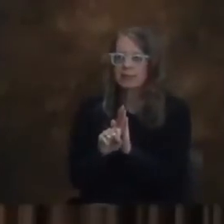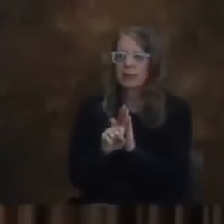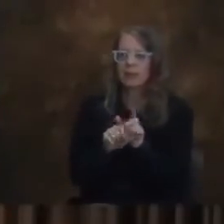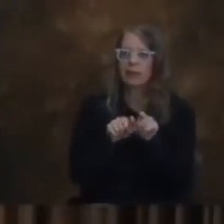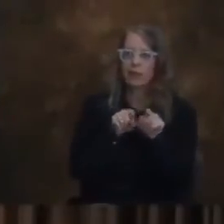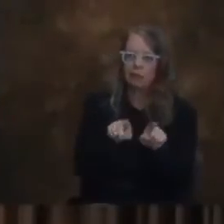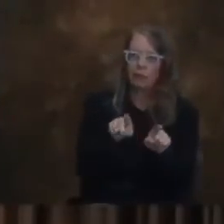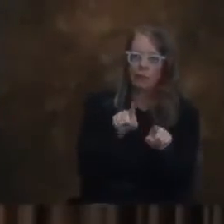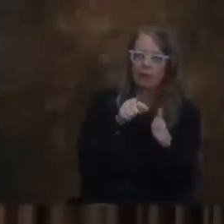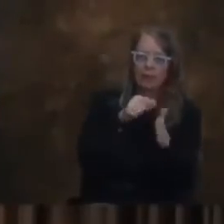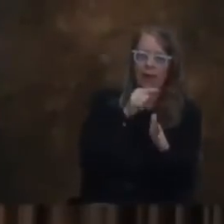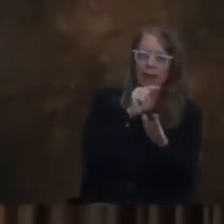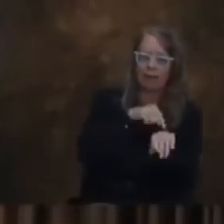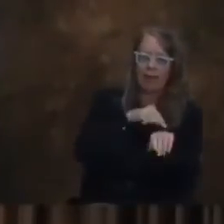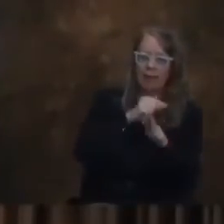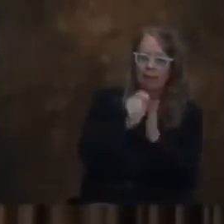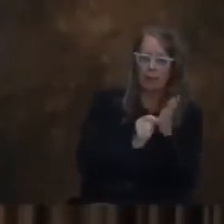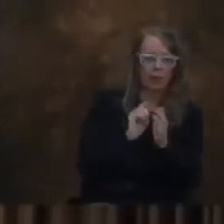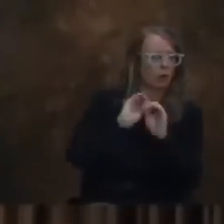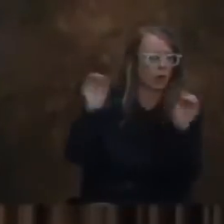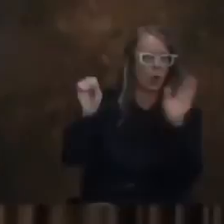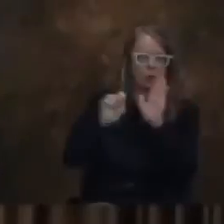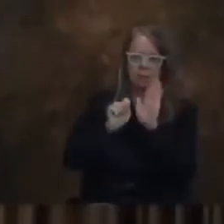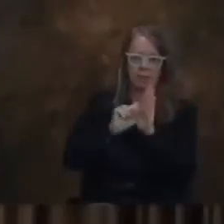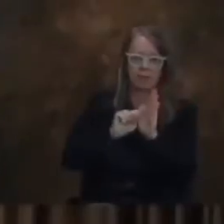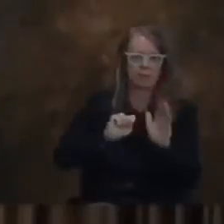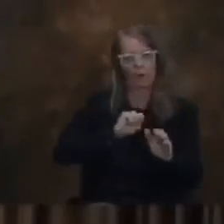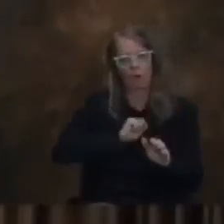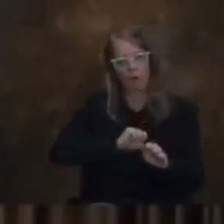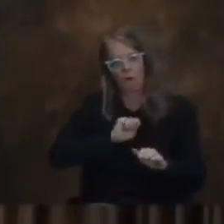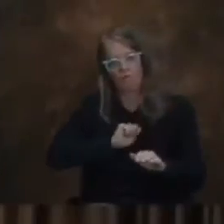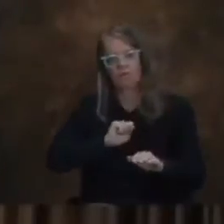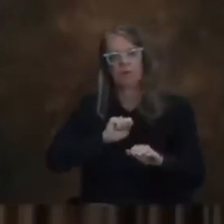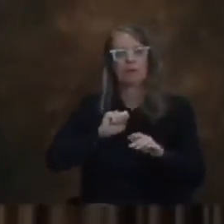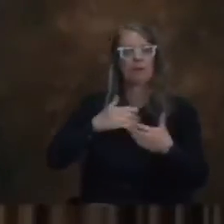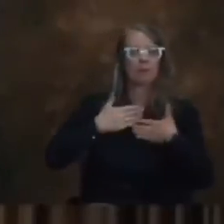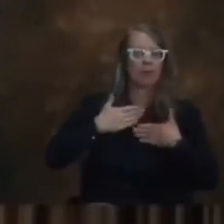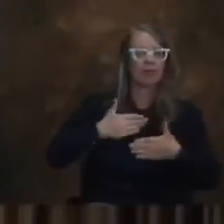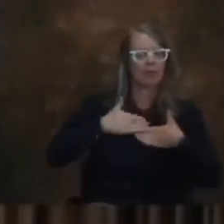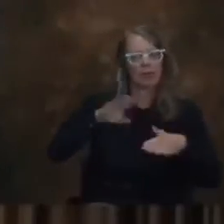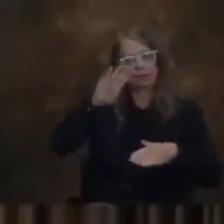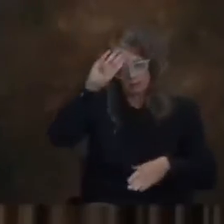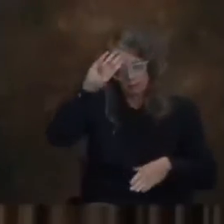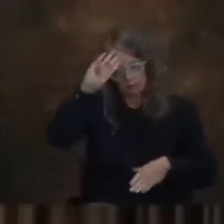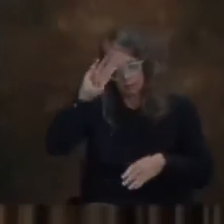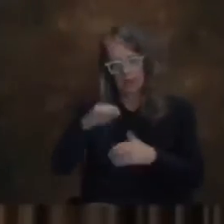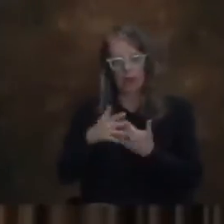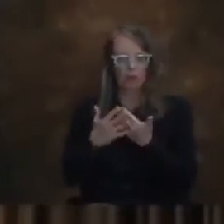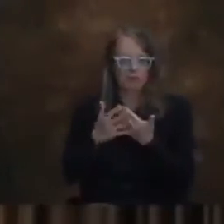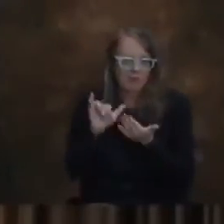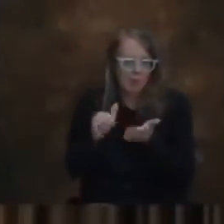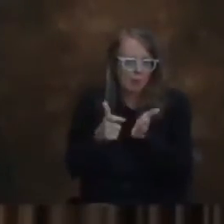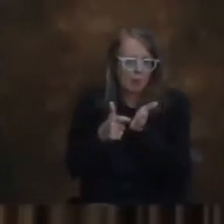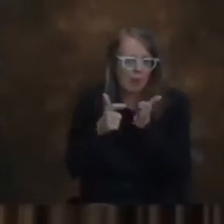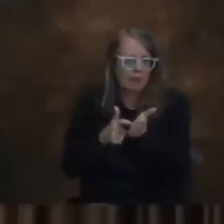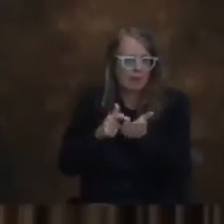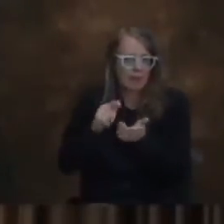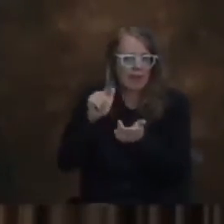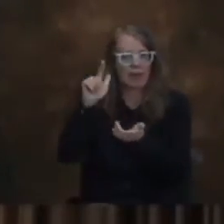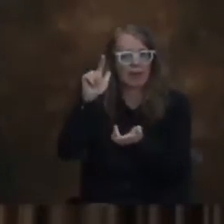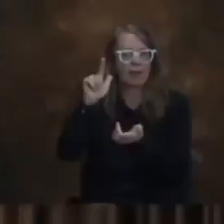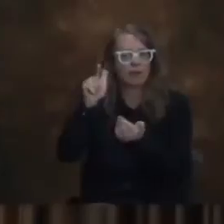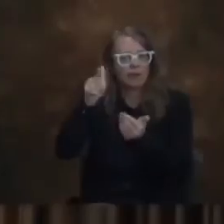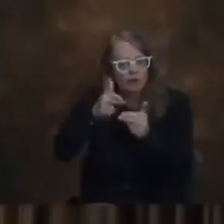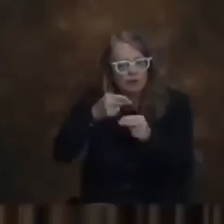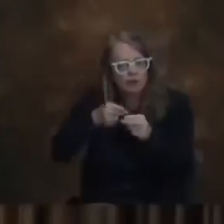síntoma y hay criterios para que pueda tener una cuarentena más cortas y ha recibido vacunación